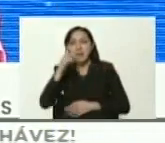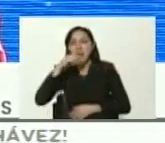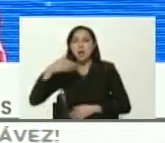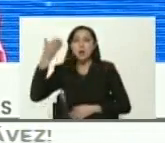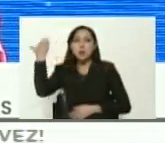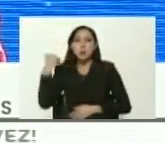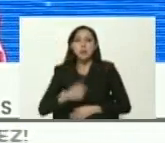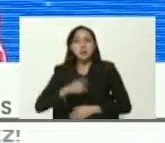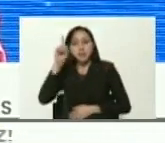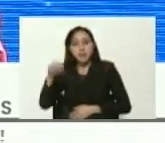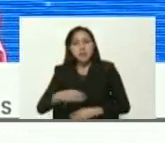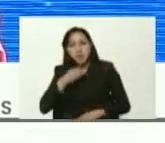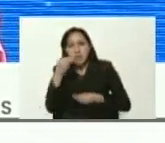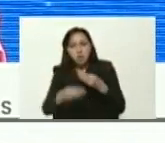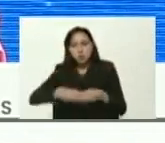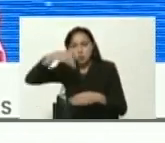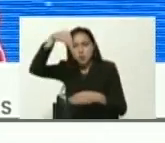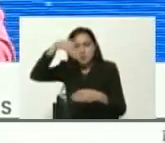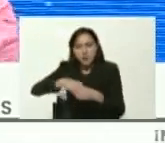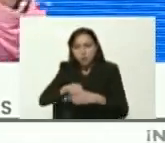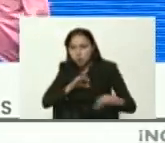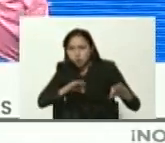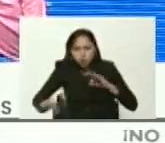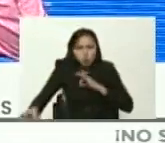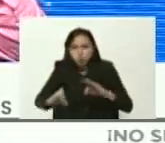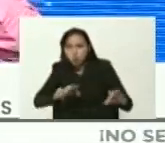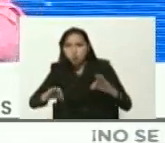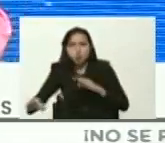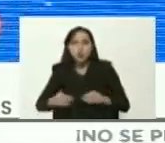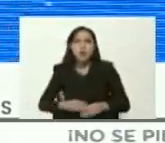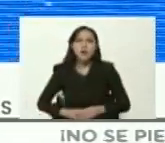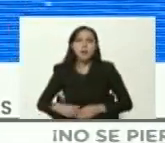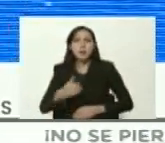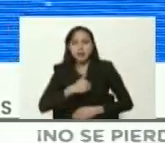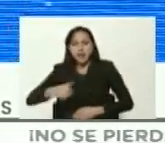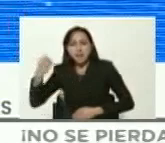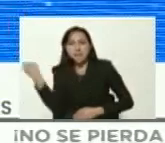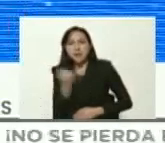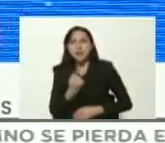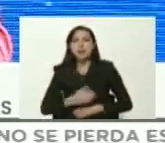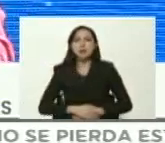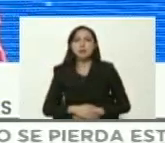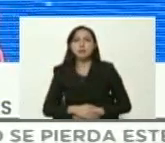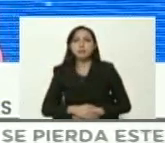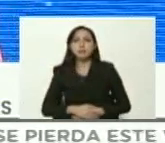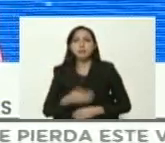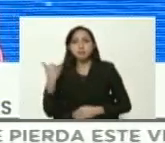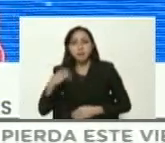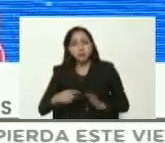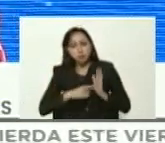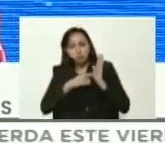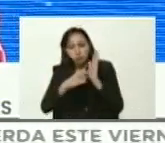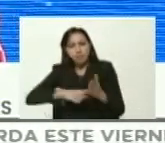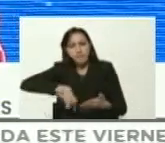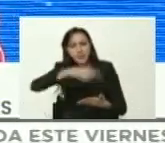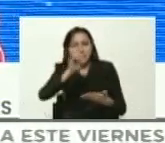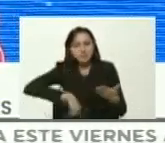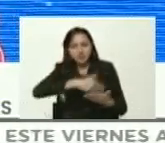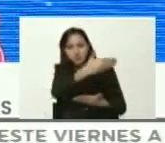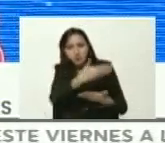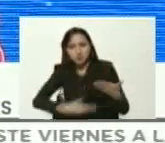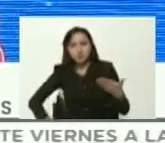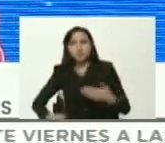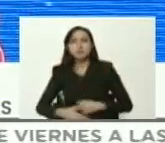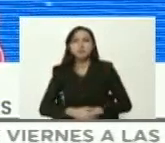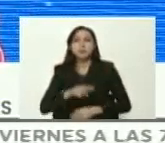2019, que organizó una invasión mercenaria para matarnos, consta en los contratos firmados